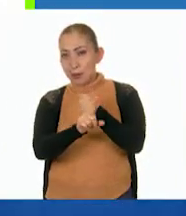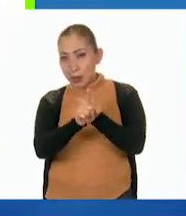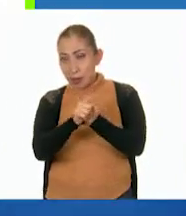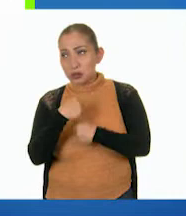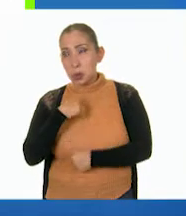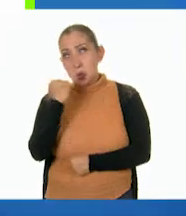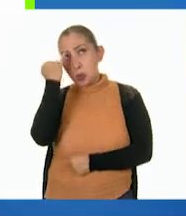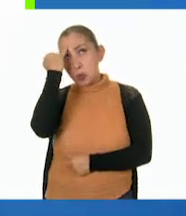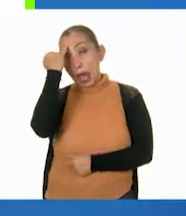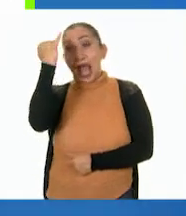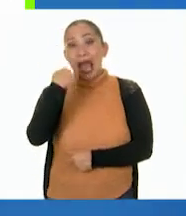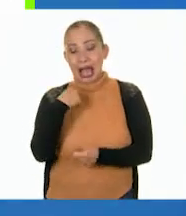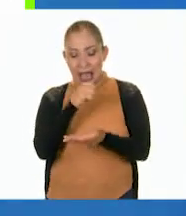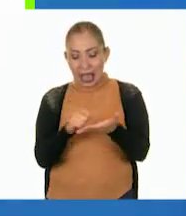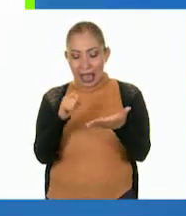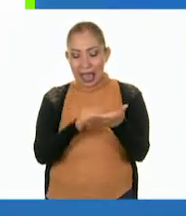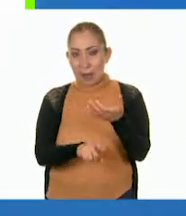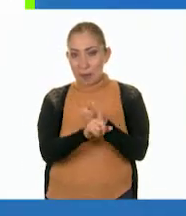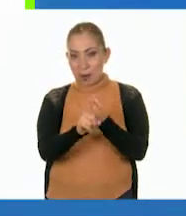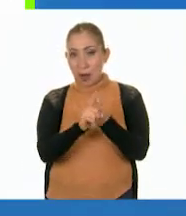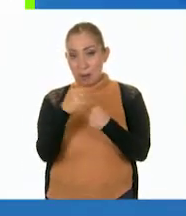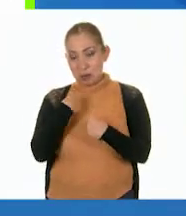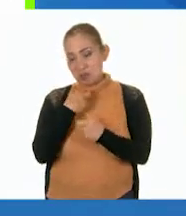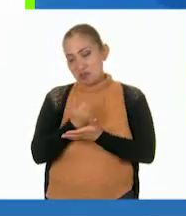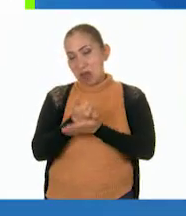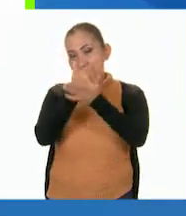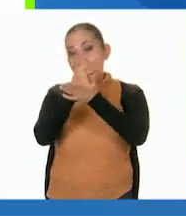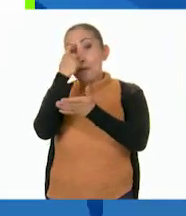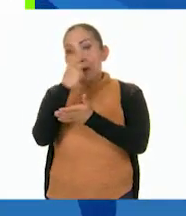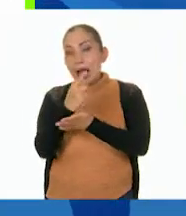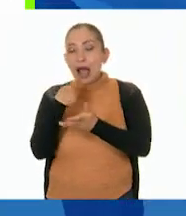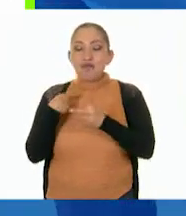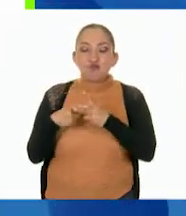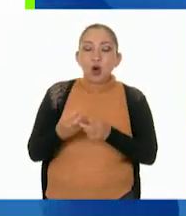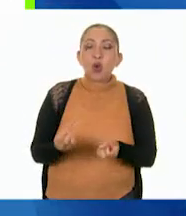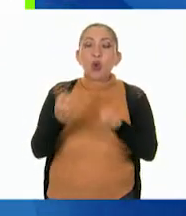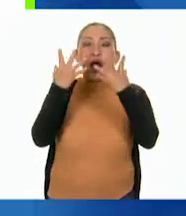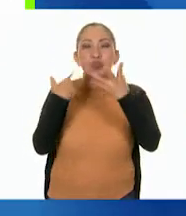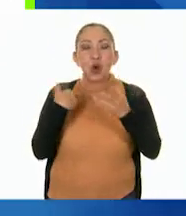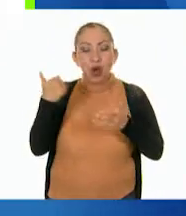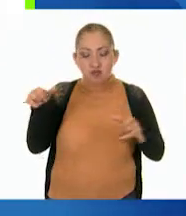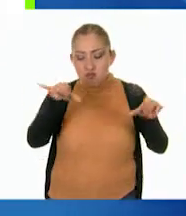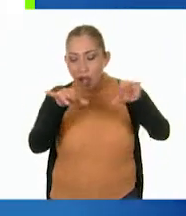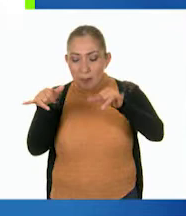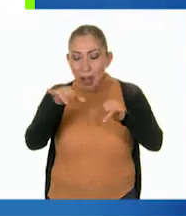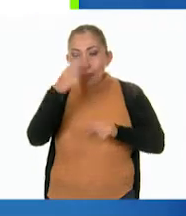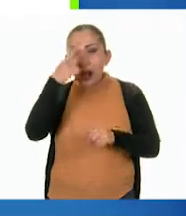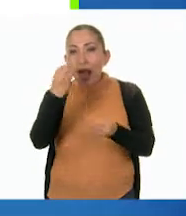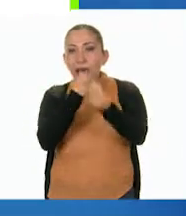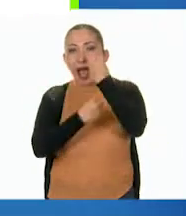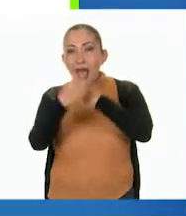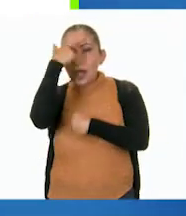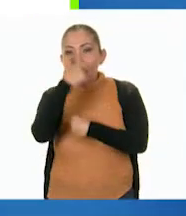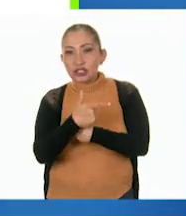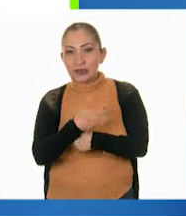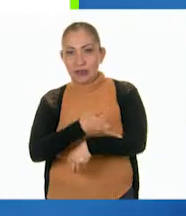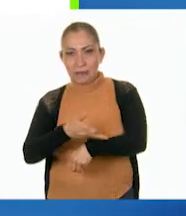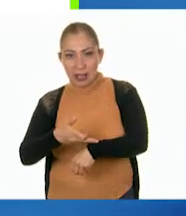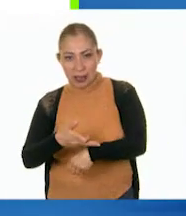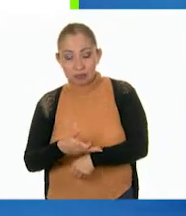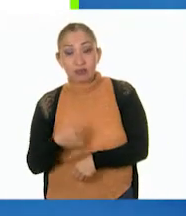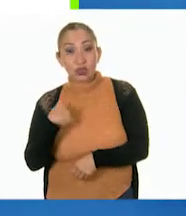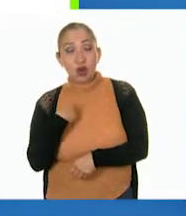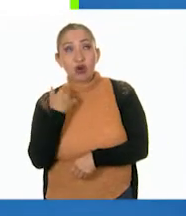me ocurrió escribir algunos problemas que me servirán para calcular las cantidades de la cena de mi familia. ¡Wow, qué padre! Se